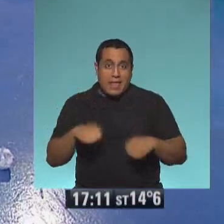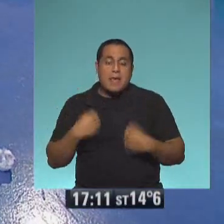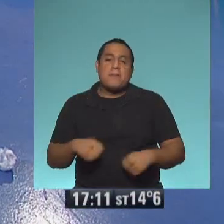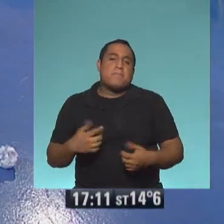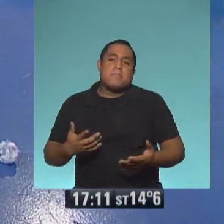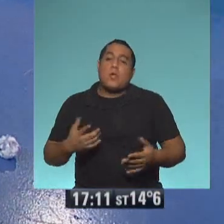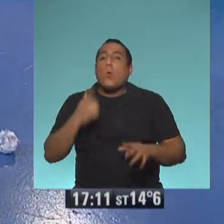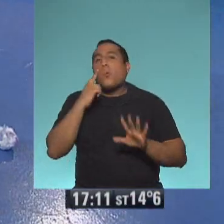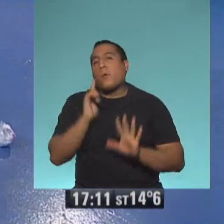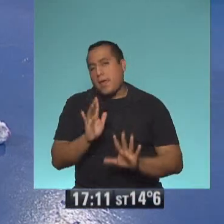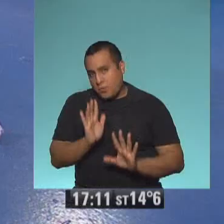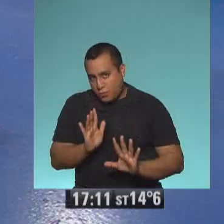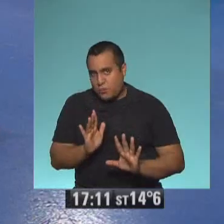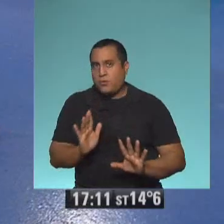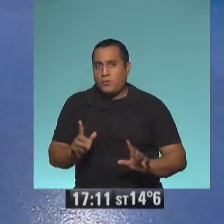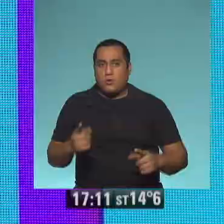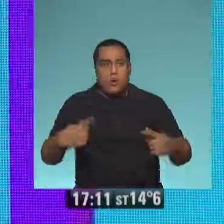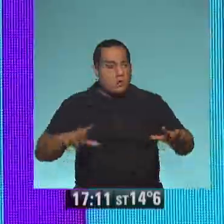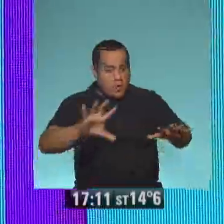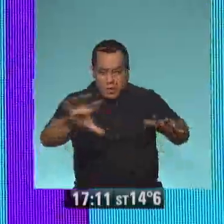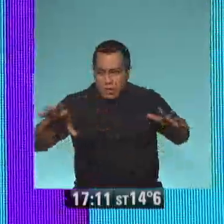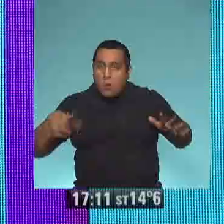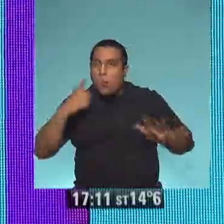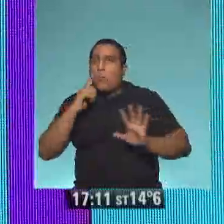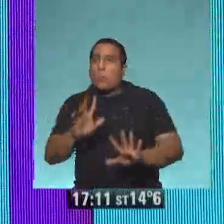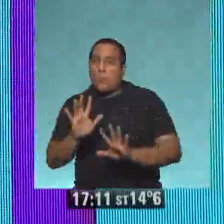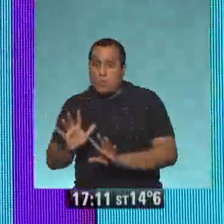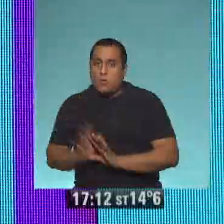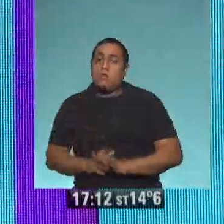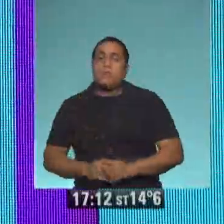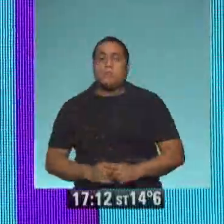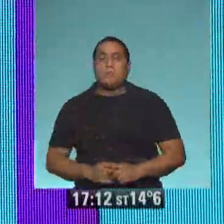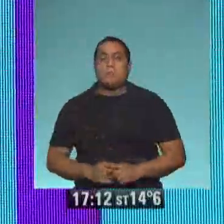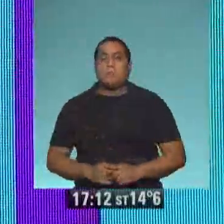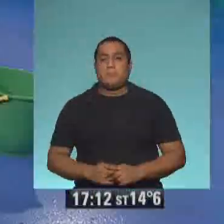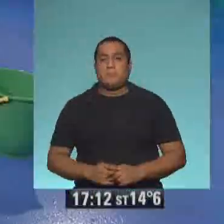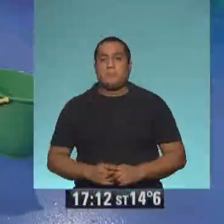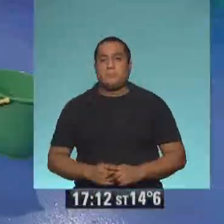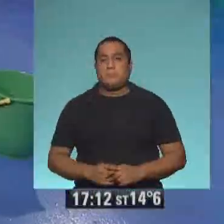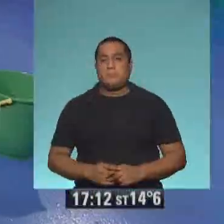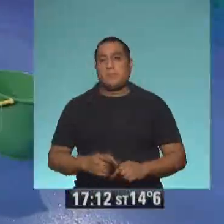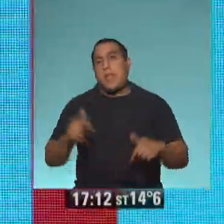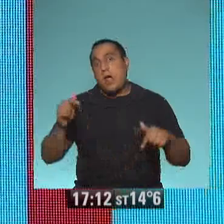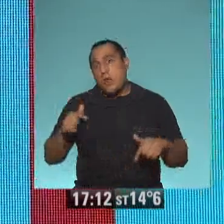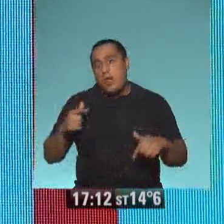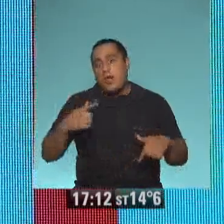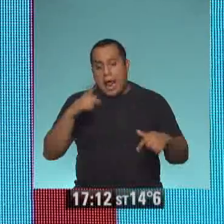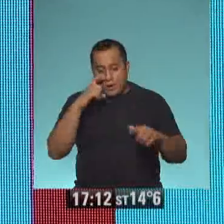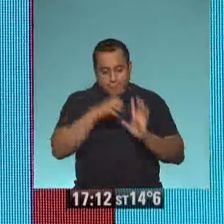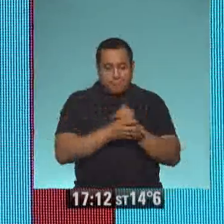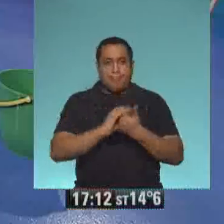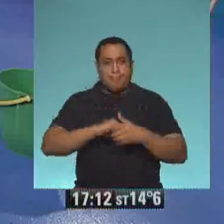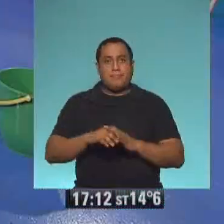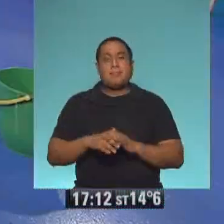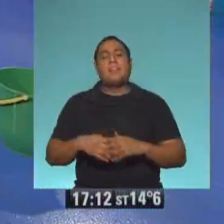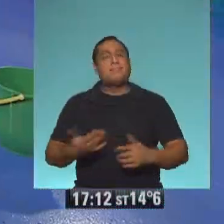tener cuidado con los objetos que hay alrededor con el espacio y todo lo demás nosotros ahora nos vamos a poner el colegio muy